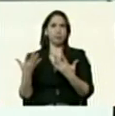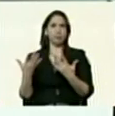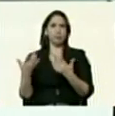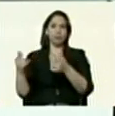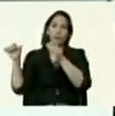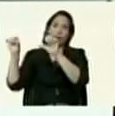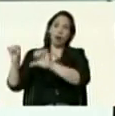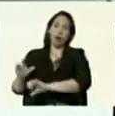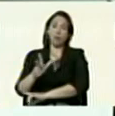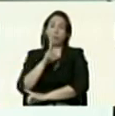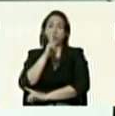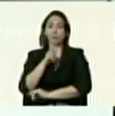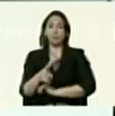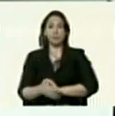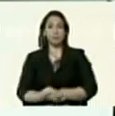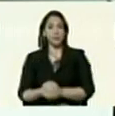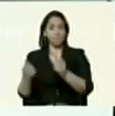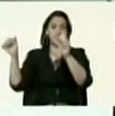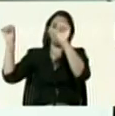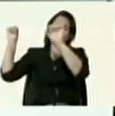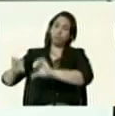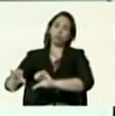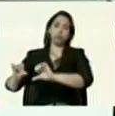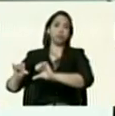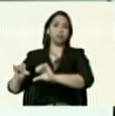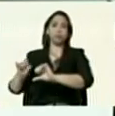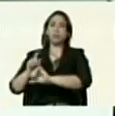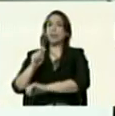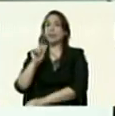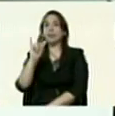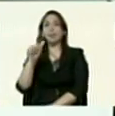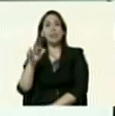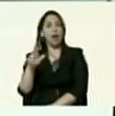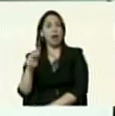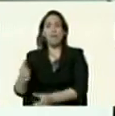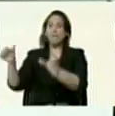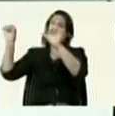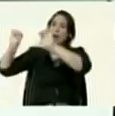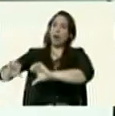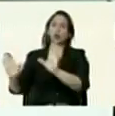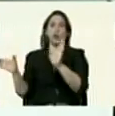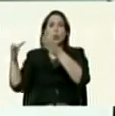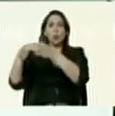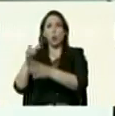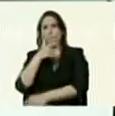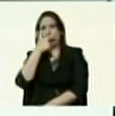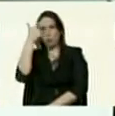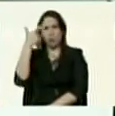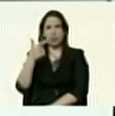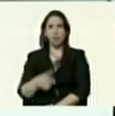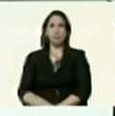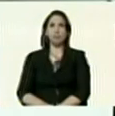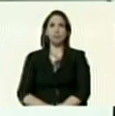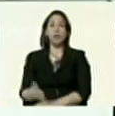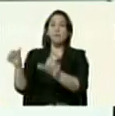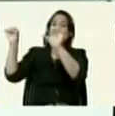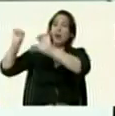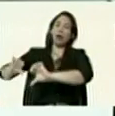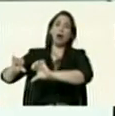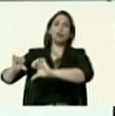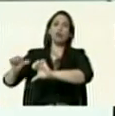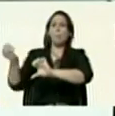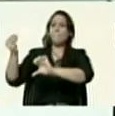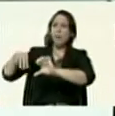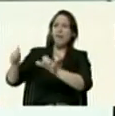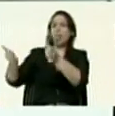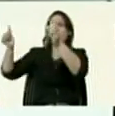Fracaso, fracaso, fracasotear, fracaso en la reunión de la vergüenza. Fracaso y